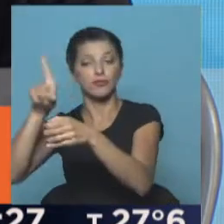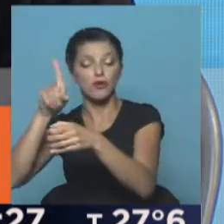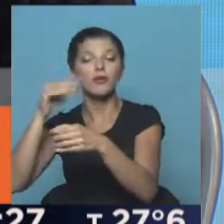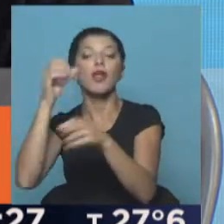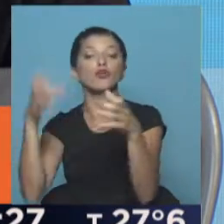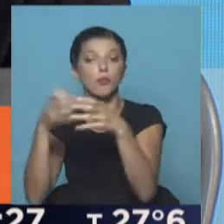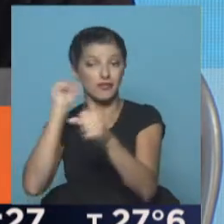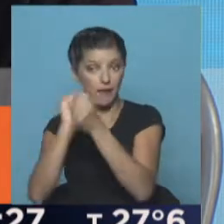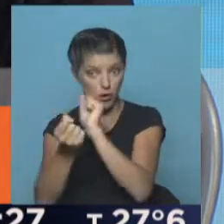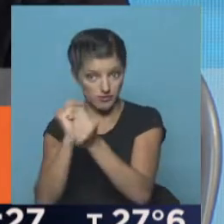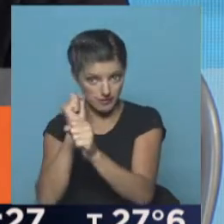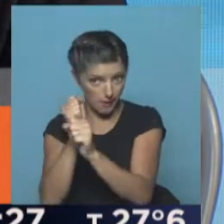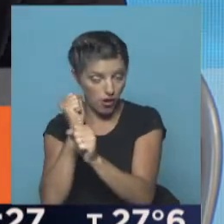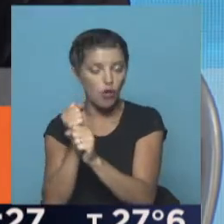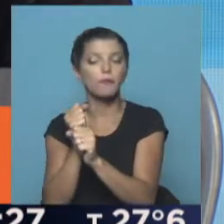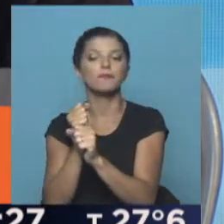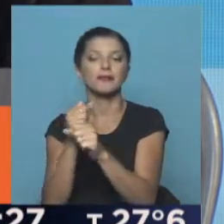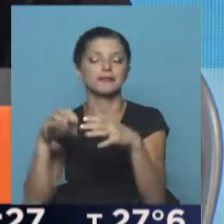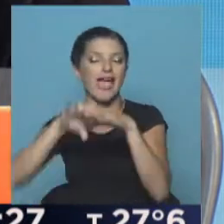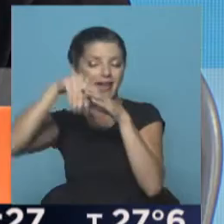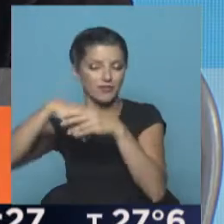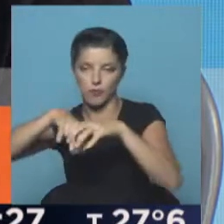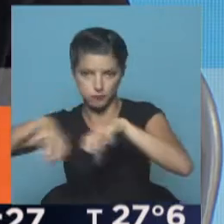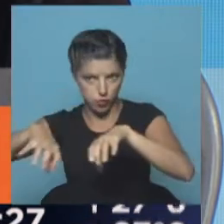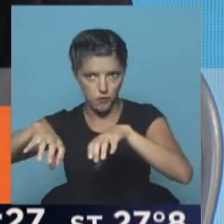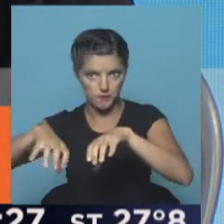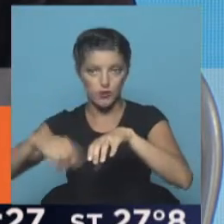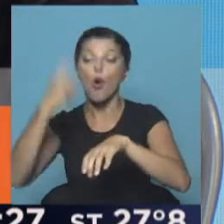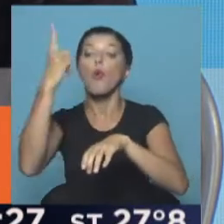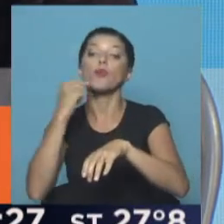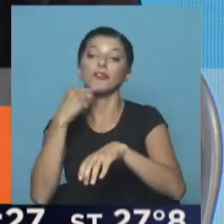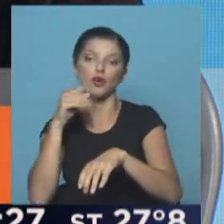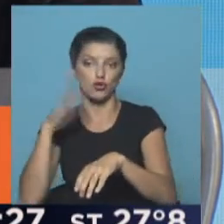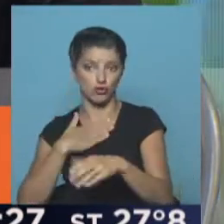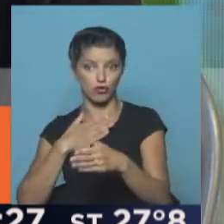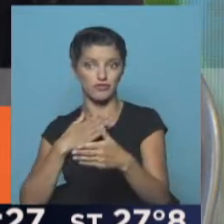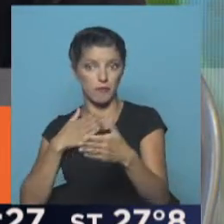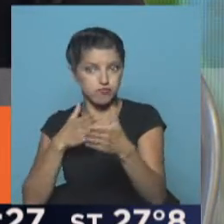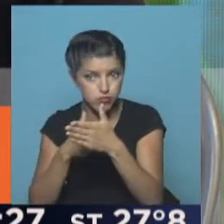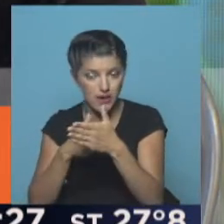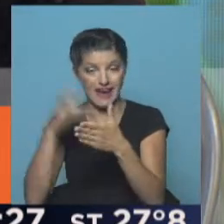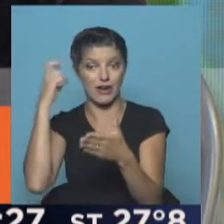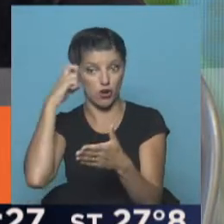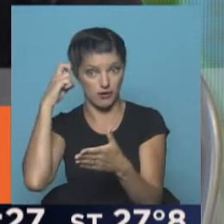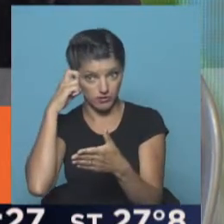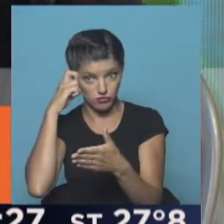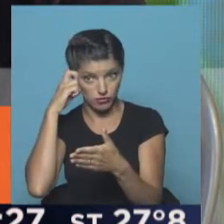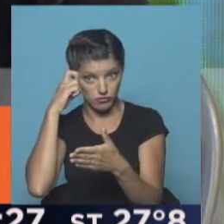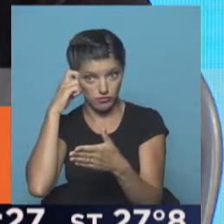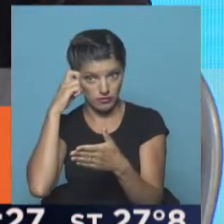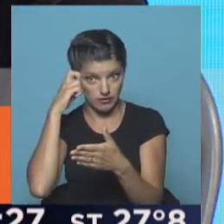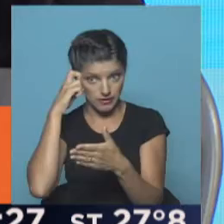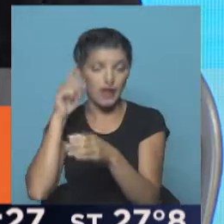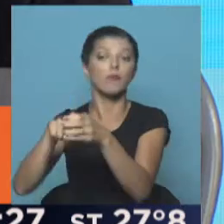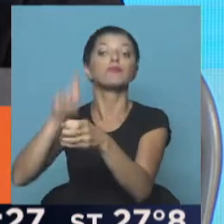rebelión también porque el laborismo, o el líder Jeremy Corbyn, dijo que no van a bloquear en el Parlamento activar el proceso de